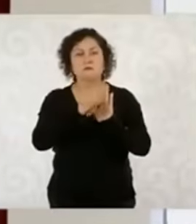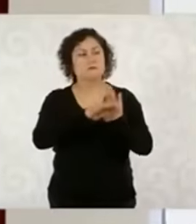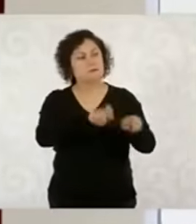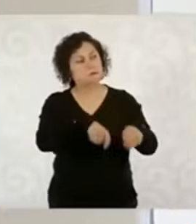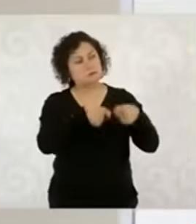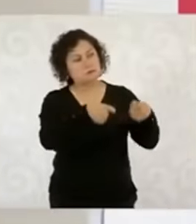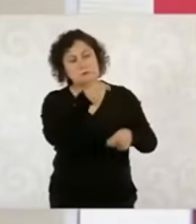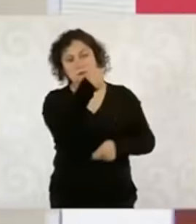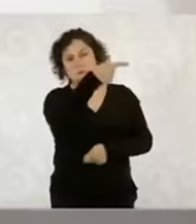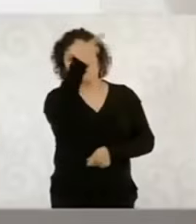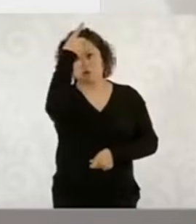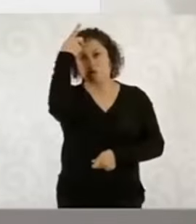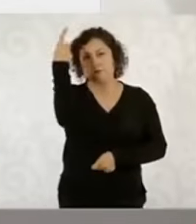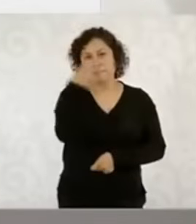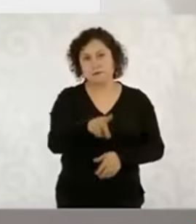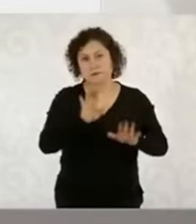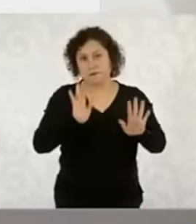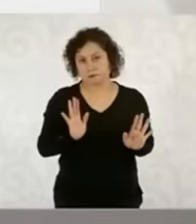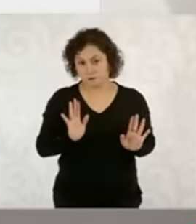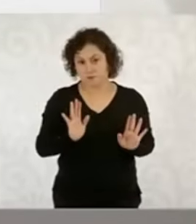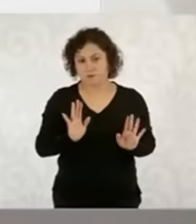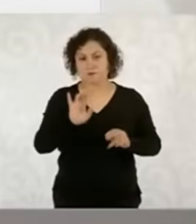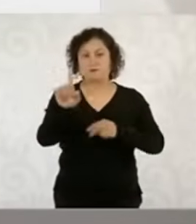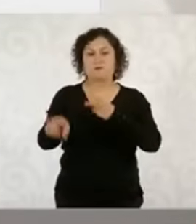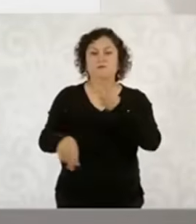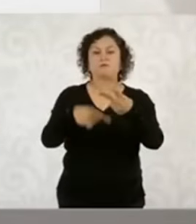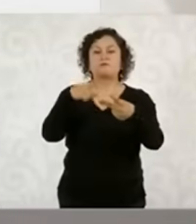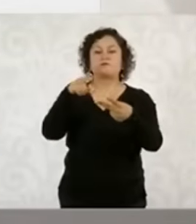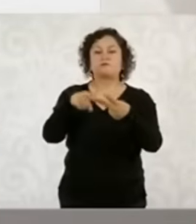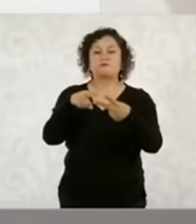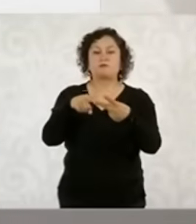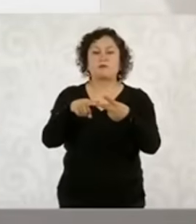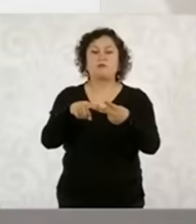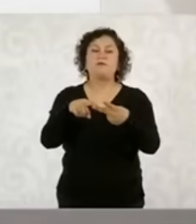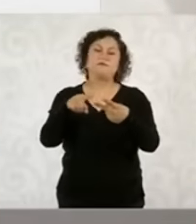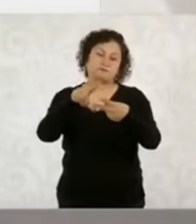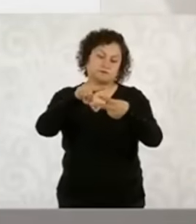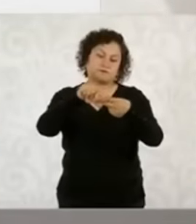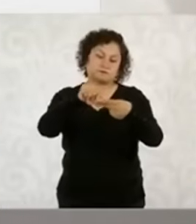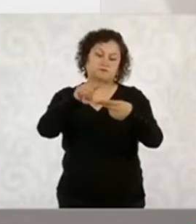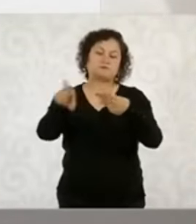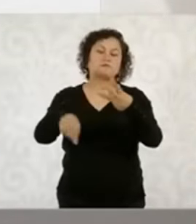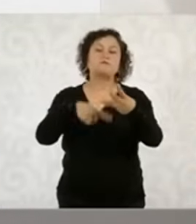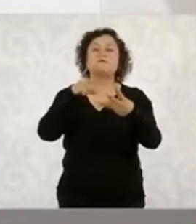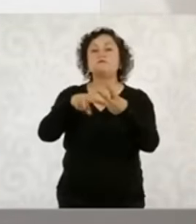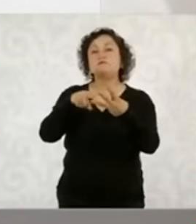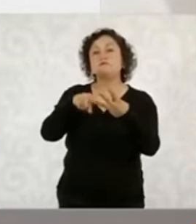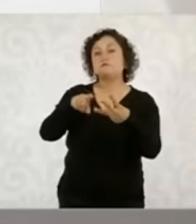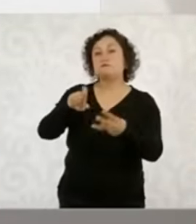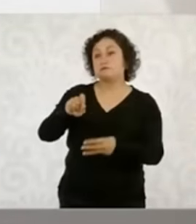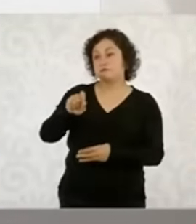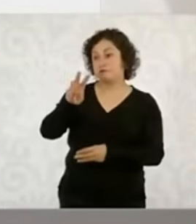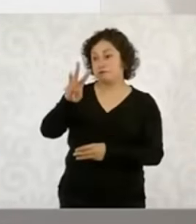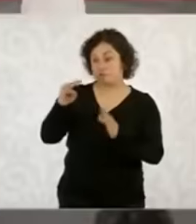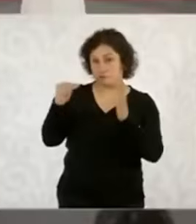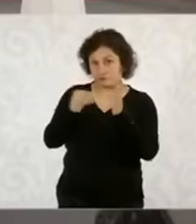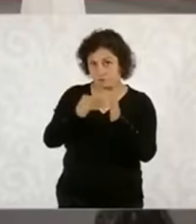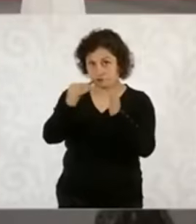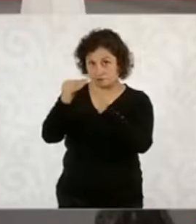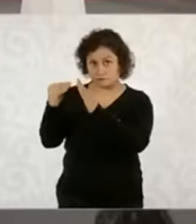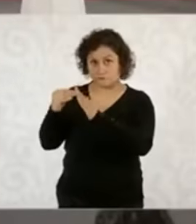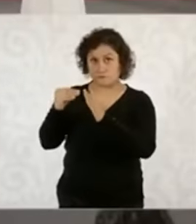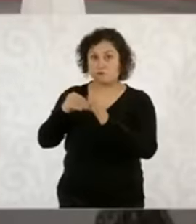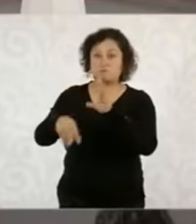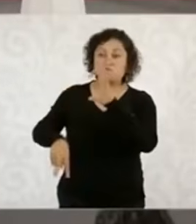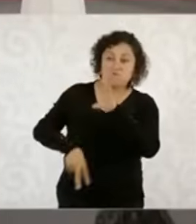vivienda. Y en el caso de estas 23,000 que son deshabitadas y vandalizadas, la petición